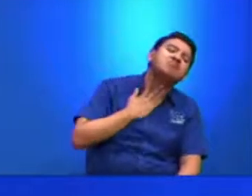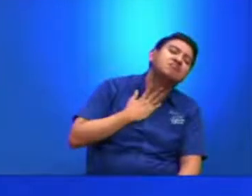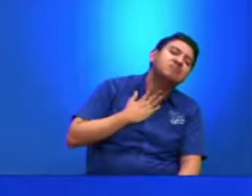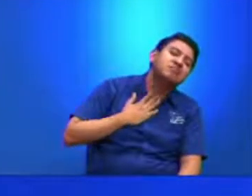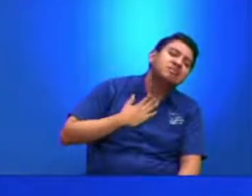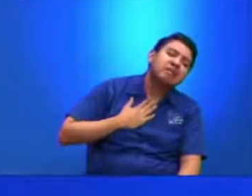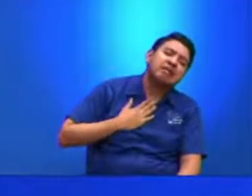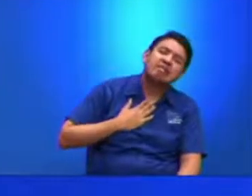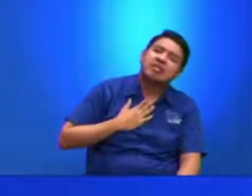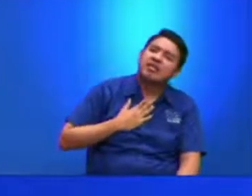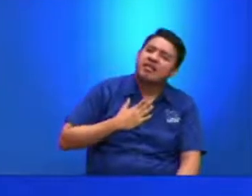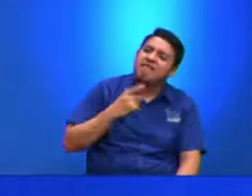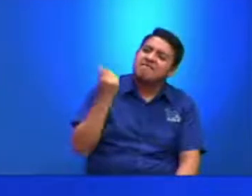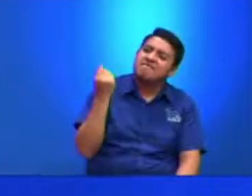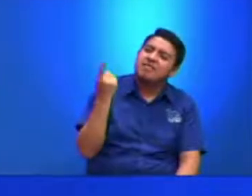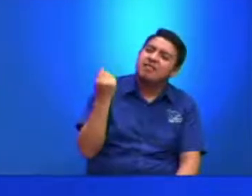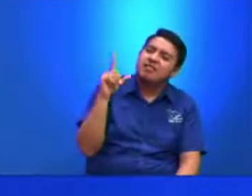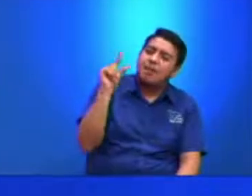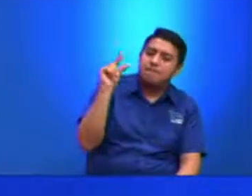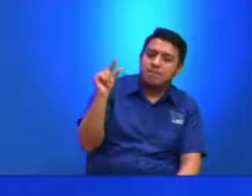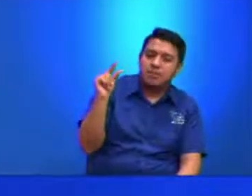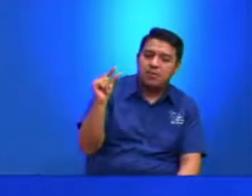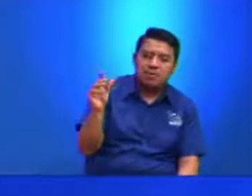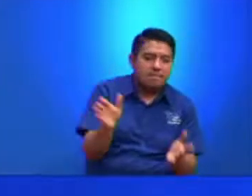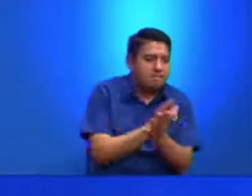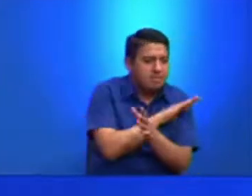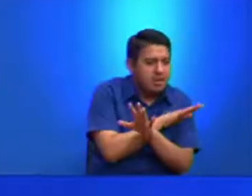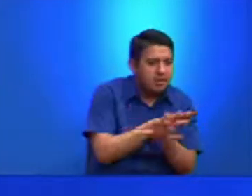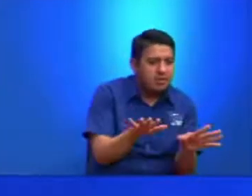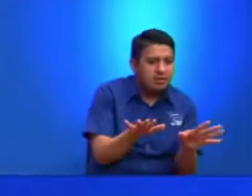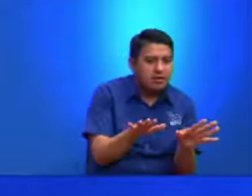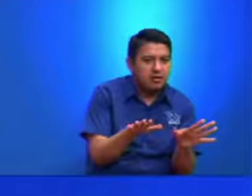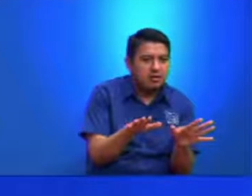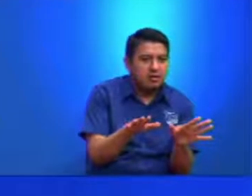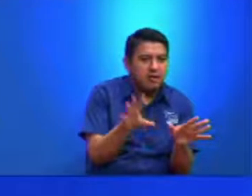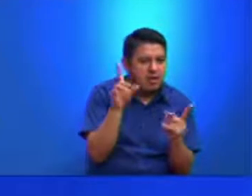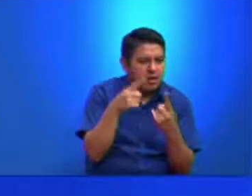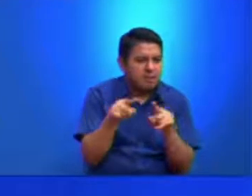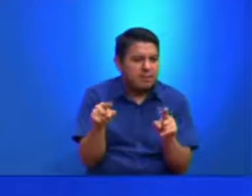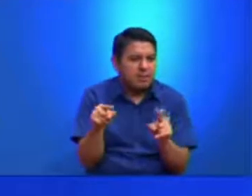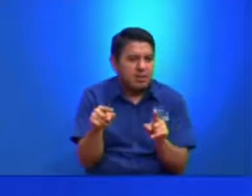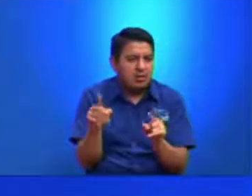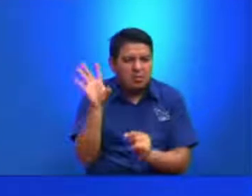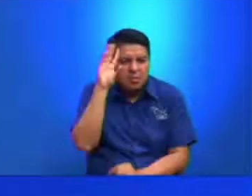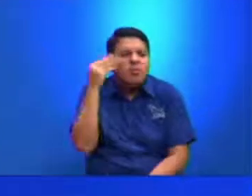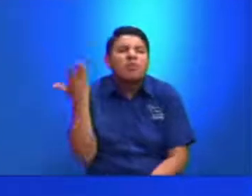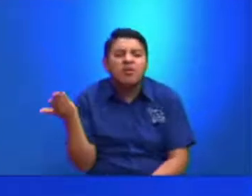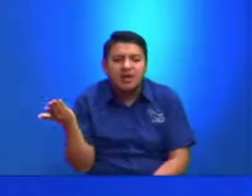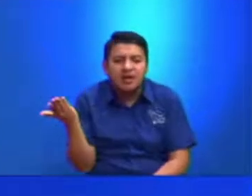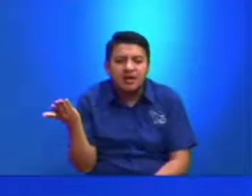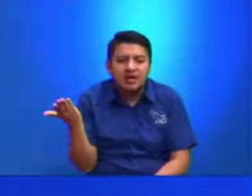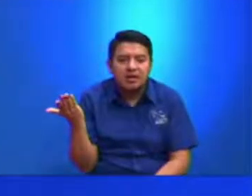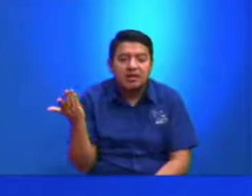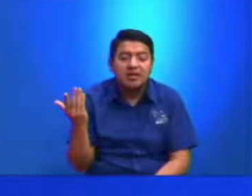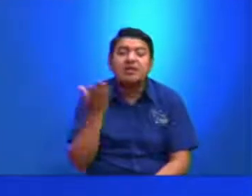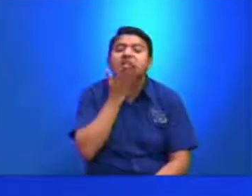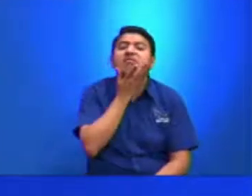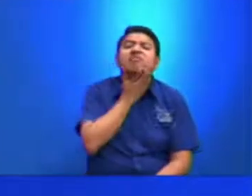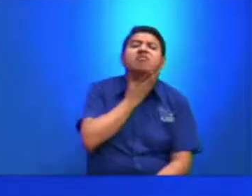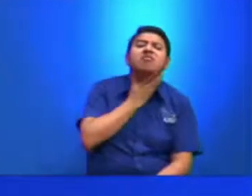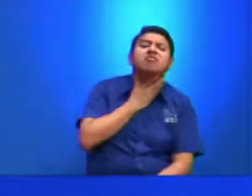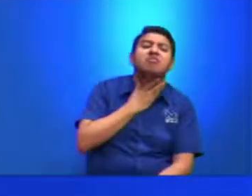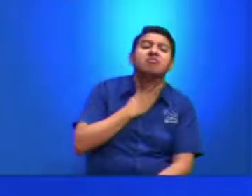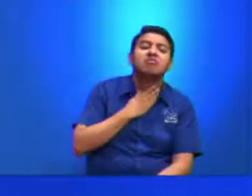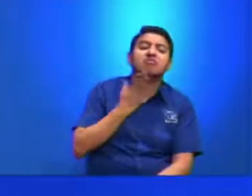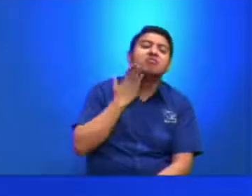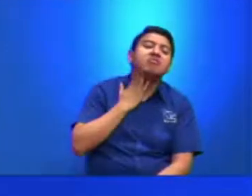Pero ¿qué será que la garganta se le seque a uno? No puede hablar. Así como si se le secan los